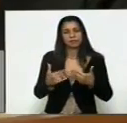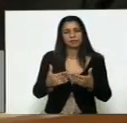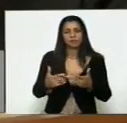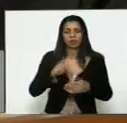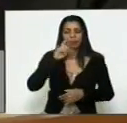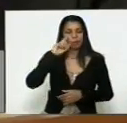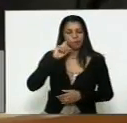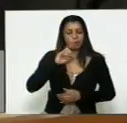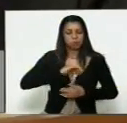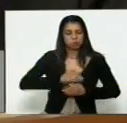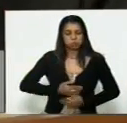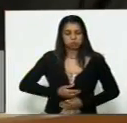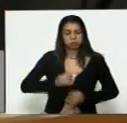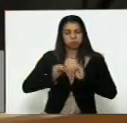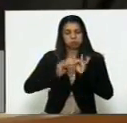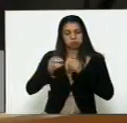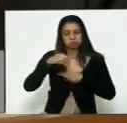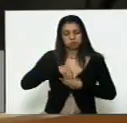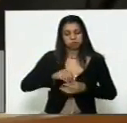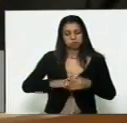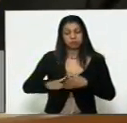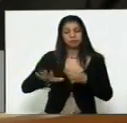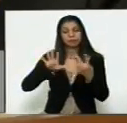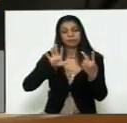gestación. 7, la